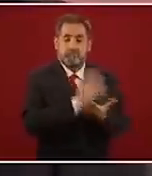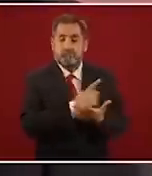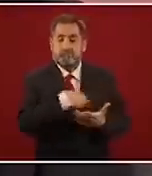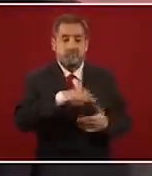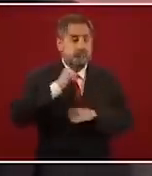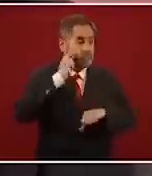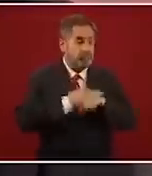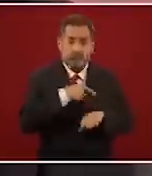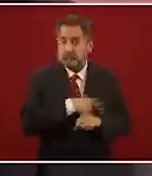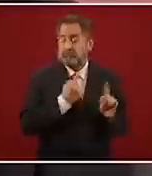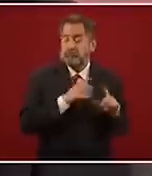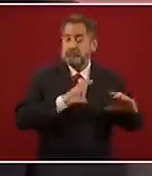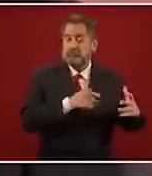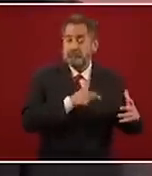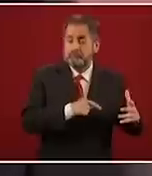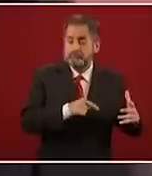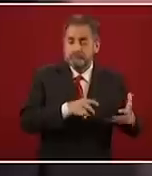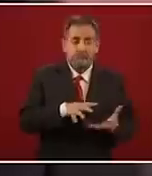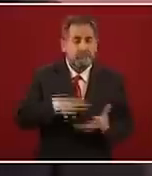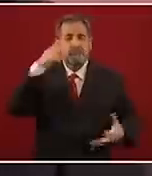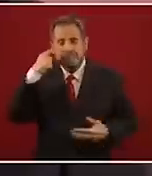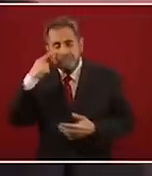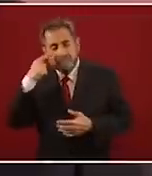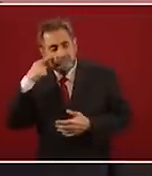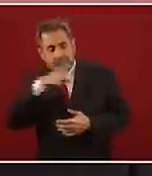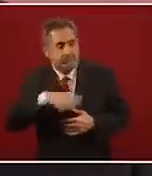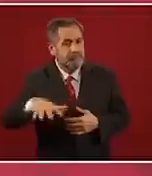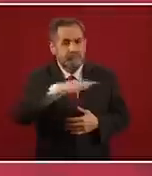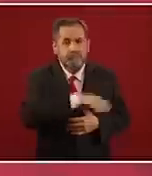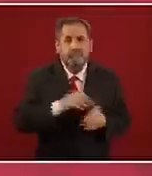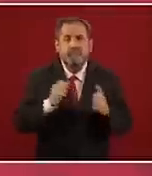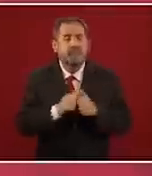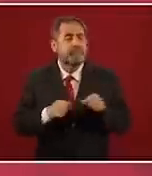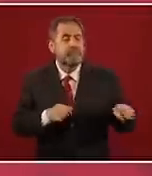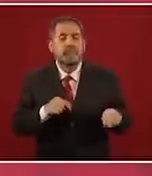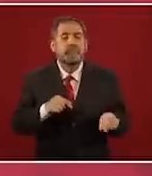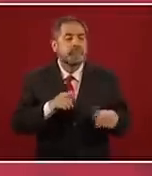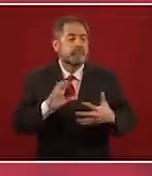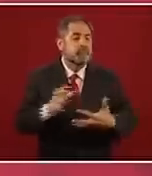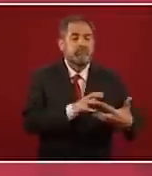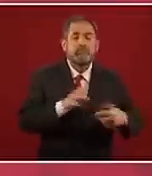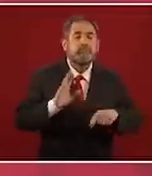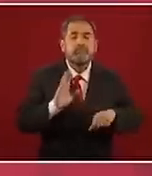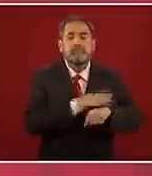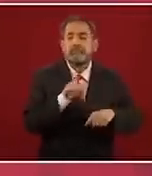lo general, casi en todos los casos, con el influyentismo.